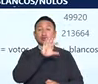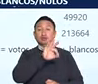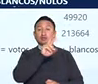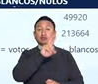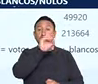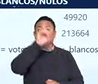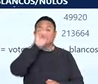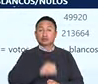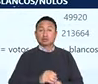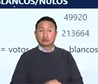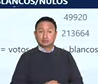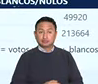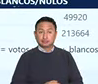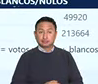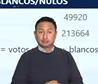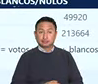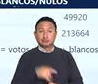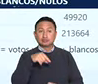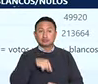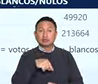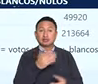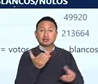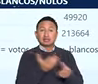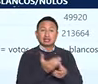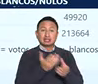92.92%, y las actas con novedad en